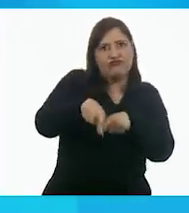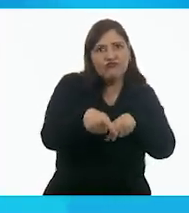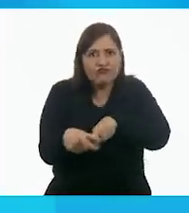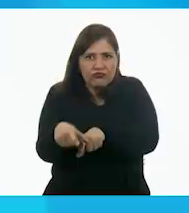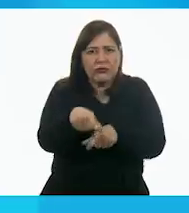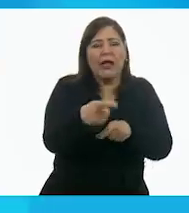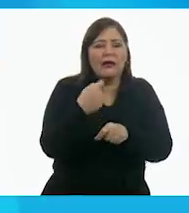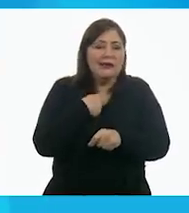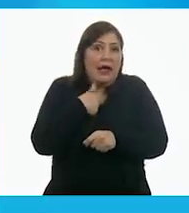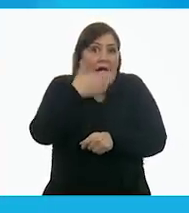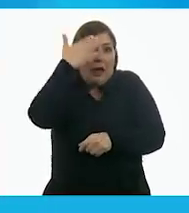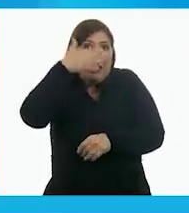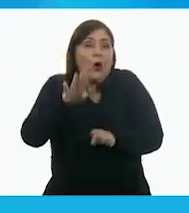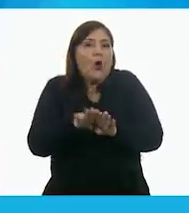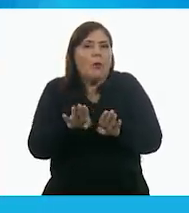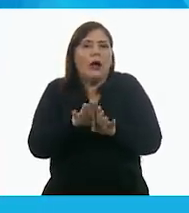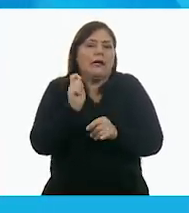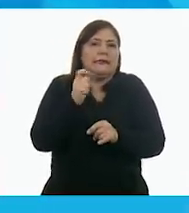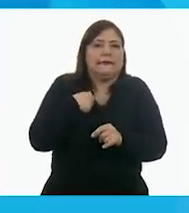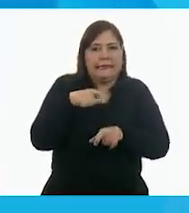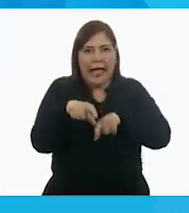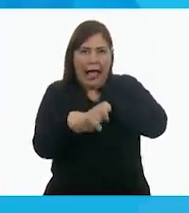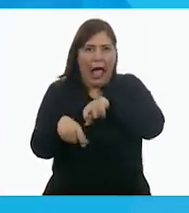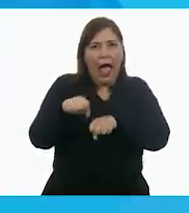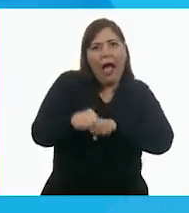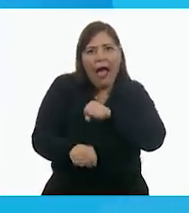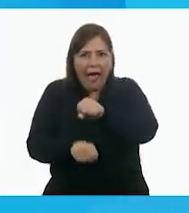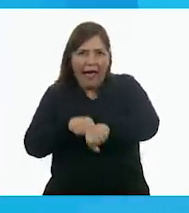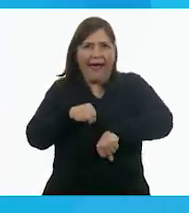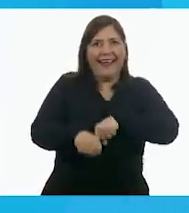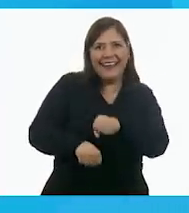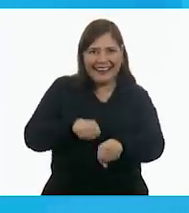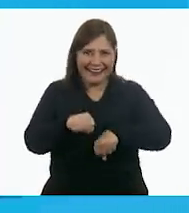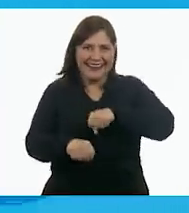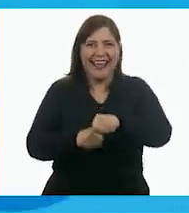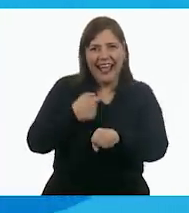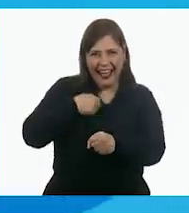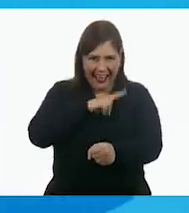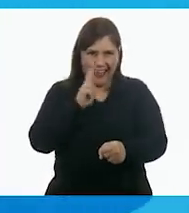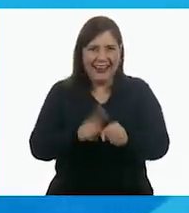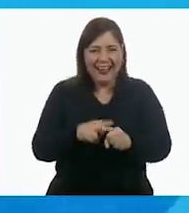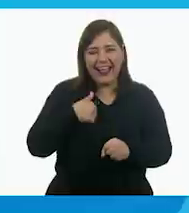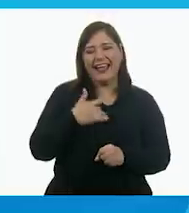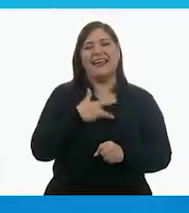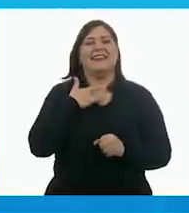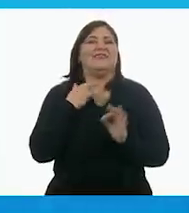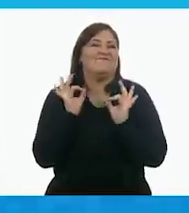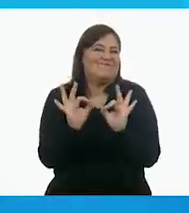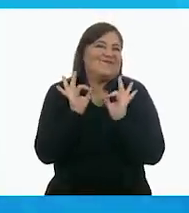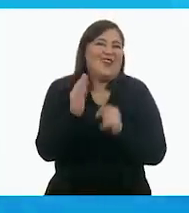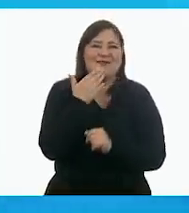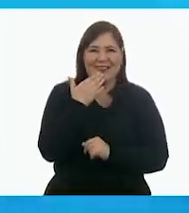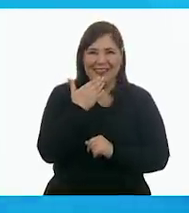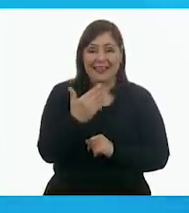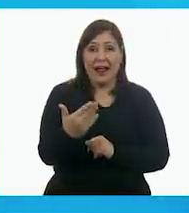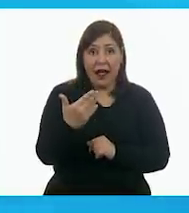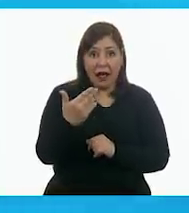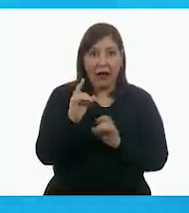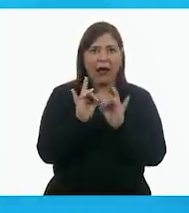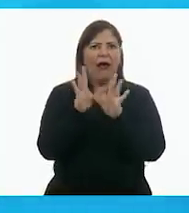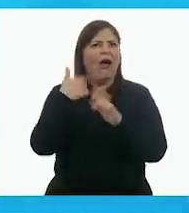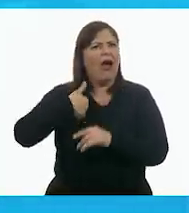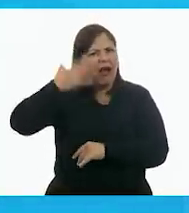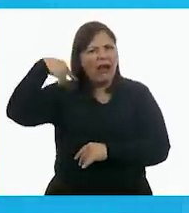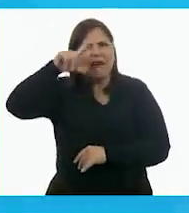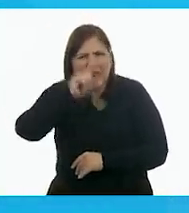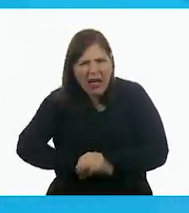ninguna táctica. Andar en dos llantas ya me sale natural y yo me siento súper sensacional. Cuando no lo hacía bien